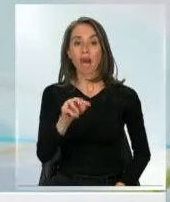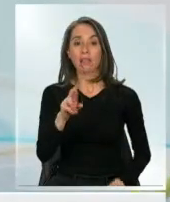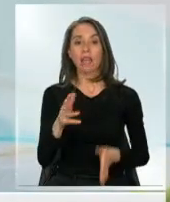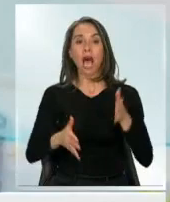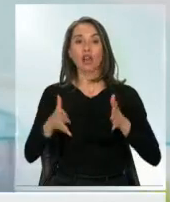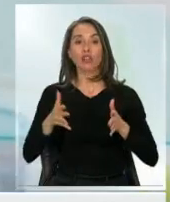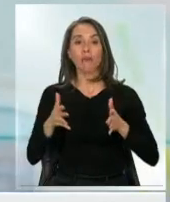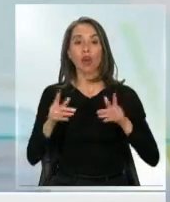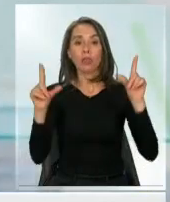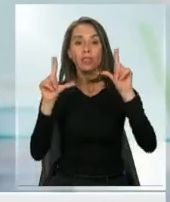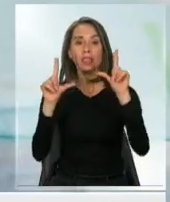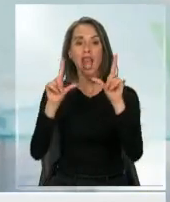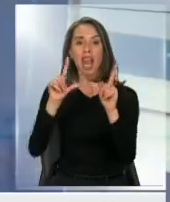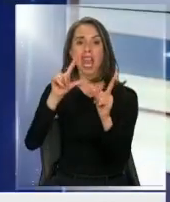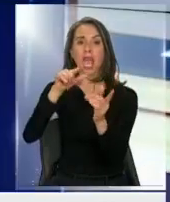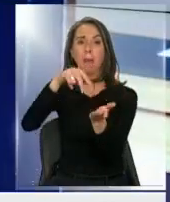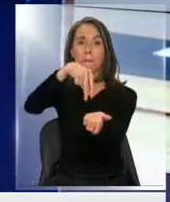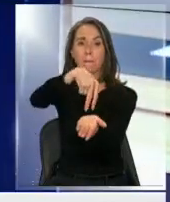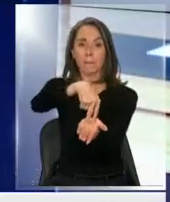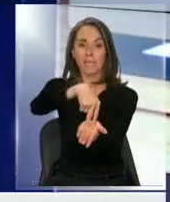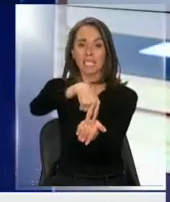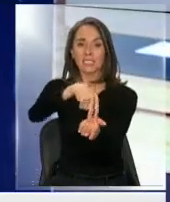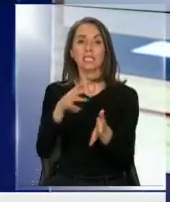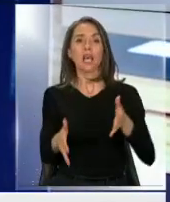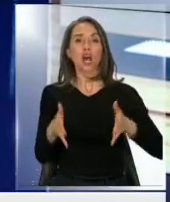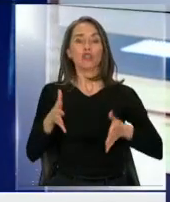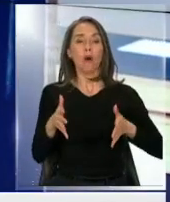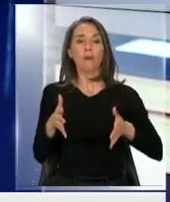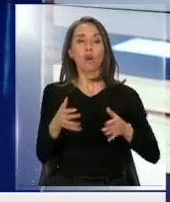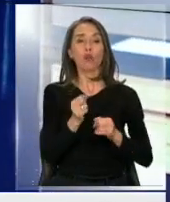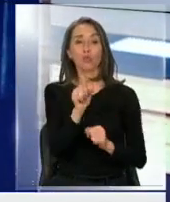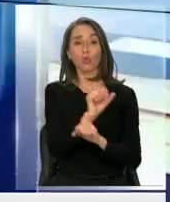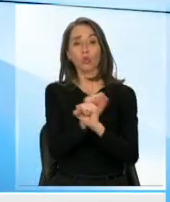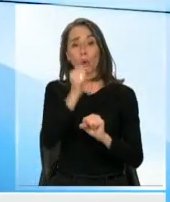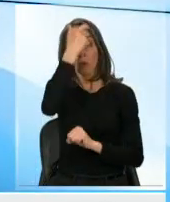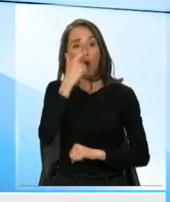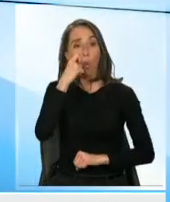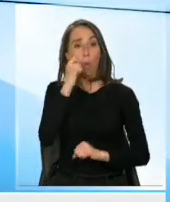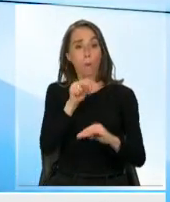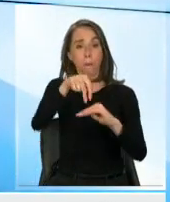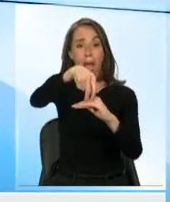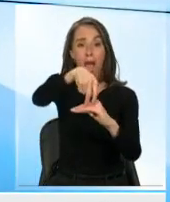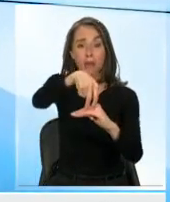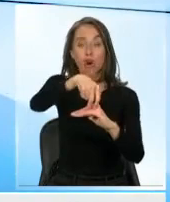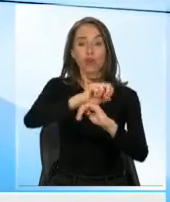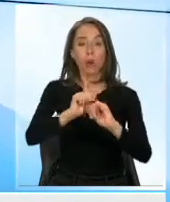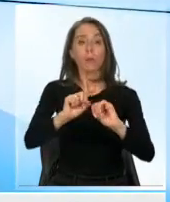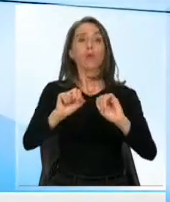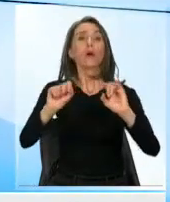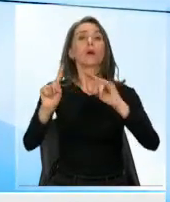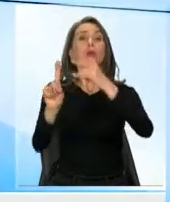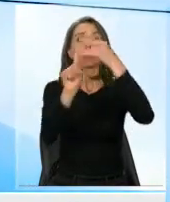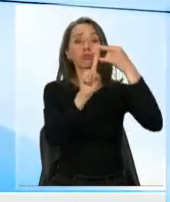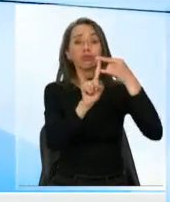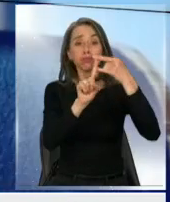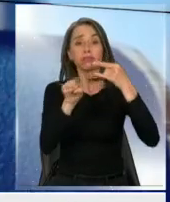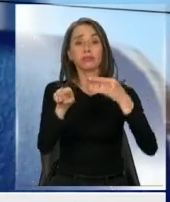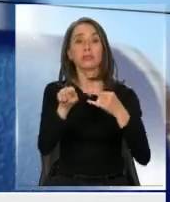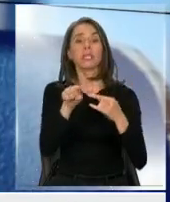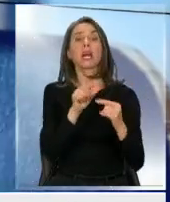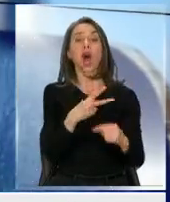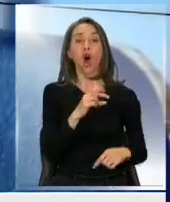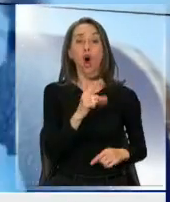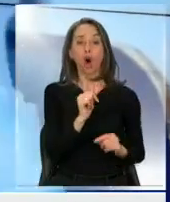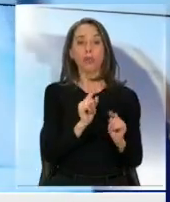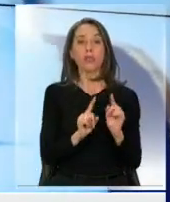de telepresencia, para continuar un poco con esta tendencia de no poder estar o de la telepresencia que hoy día tenemos por la pandemia. Ellos quieren ir un